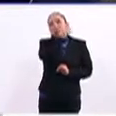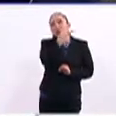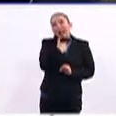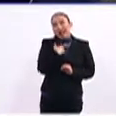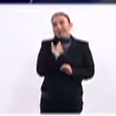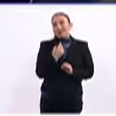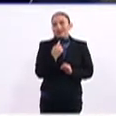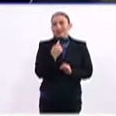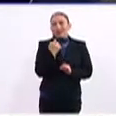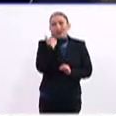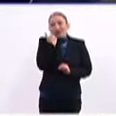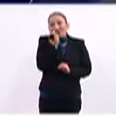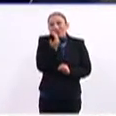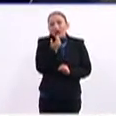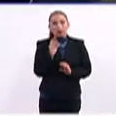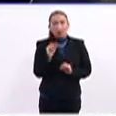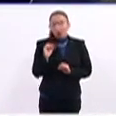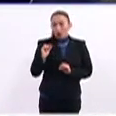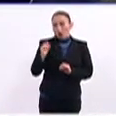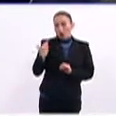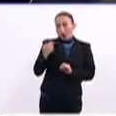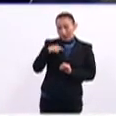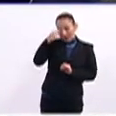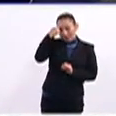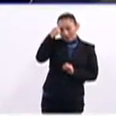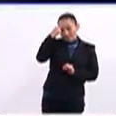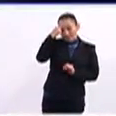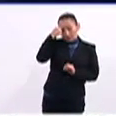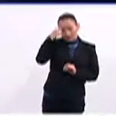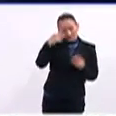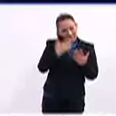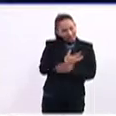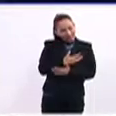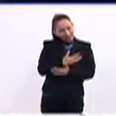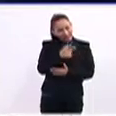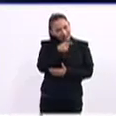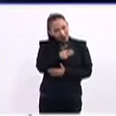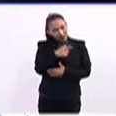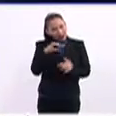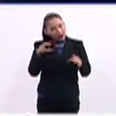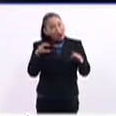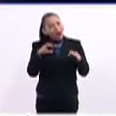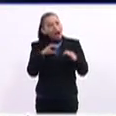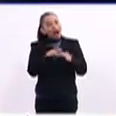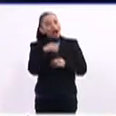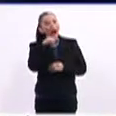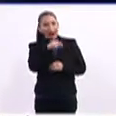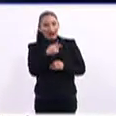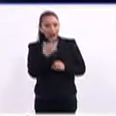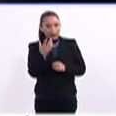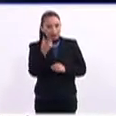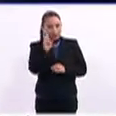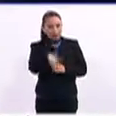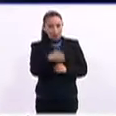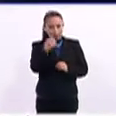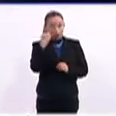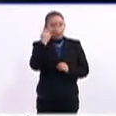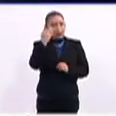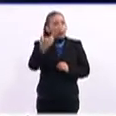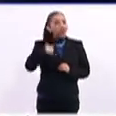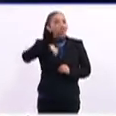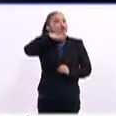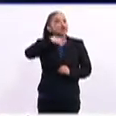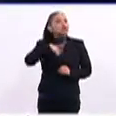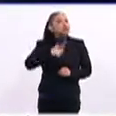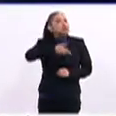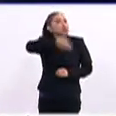eso? No, fíjate que es muy reciente que en mi mente lo he juntado. De hecho, mucho tiempo ni siquiera